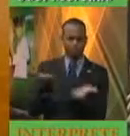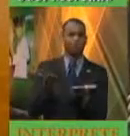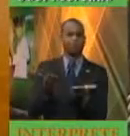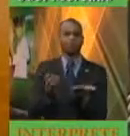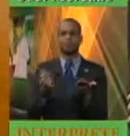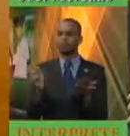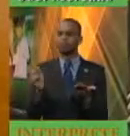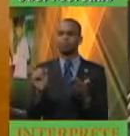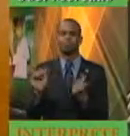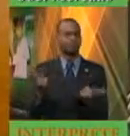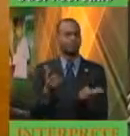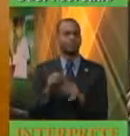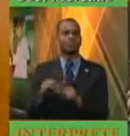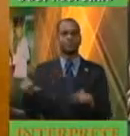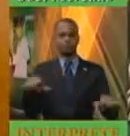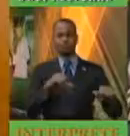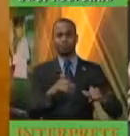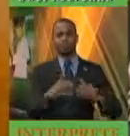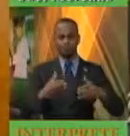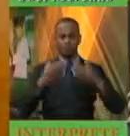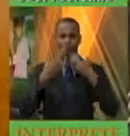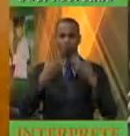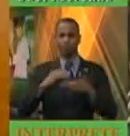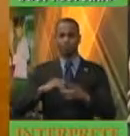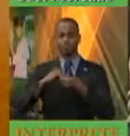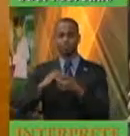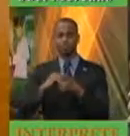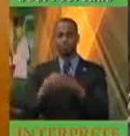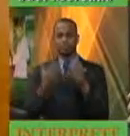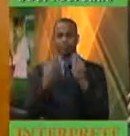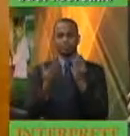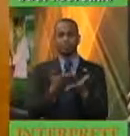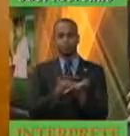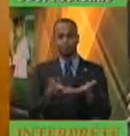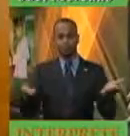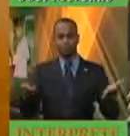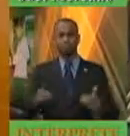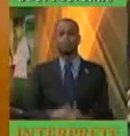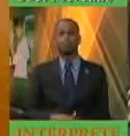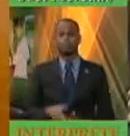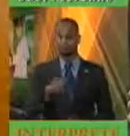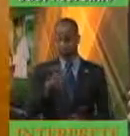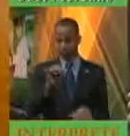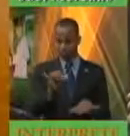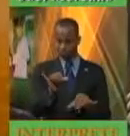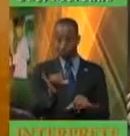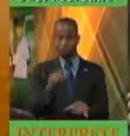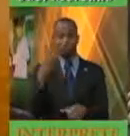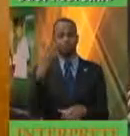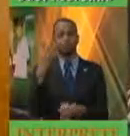las dominicanas. Así que gracias al CONADIS, gracias a ustedes, y usted quédese